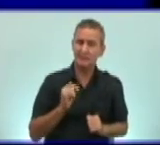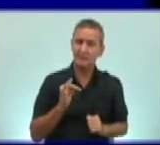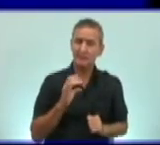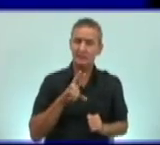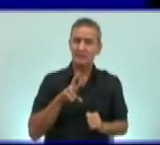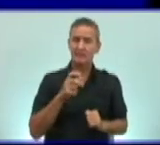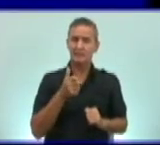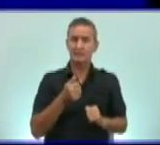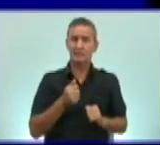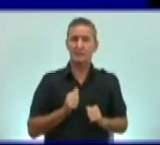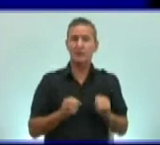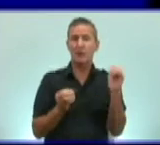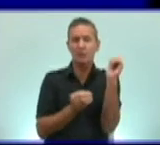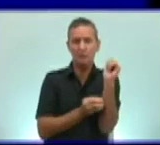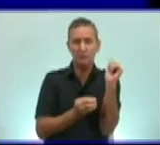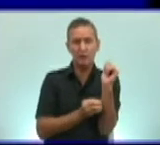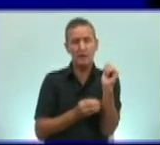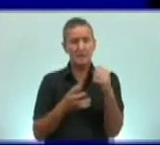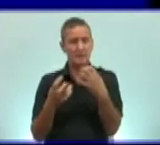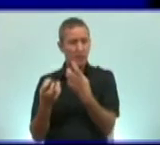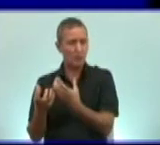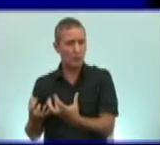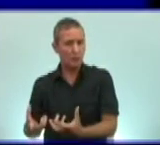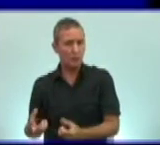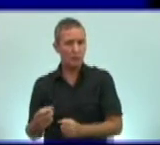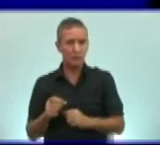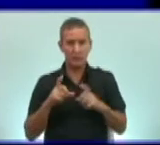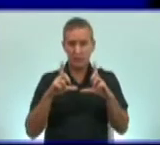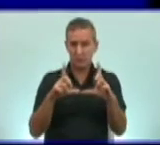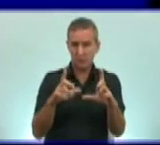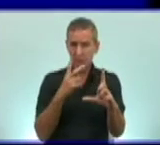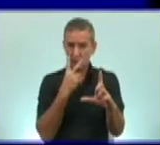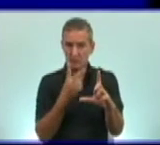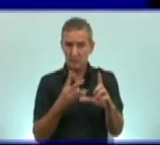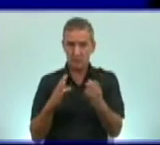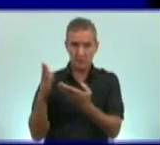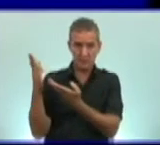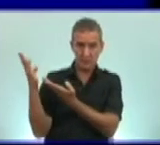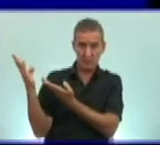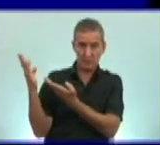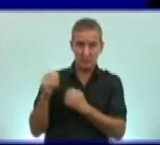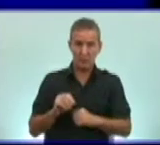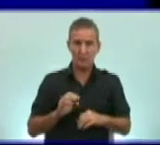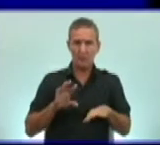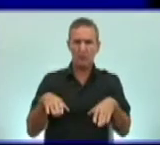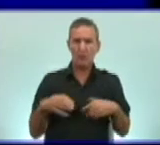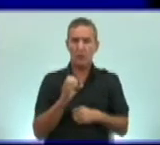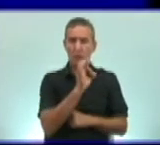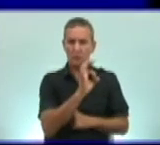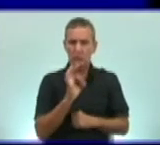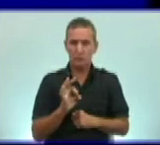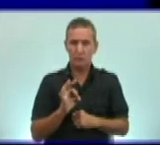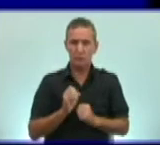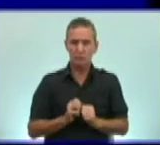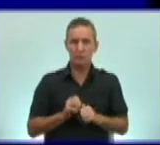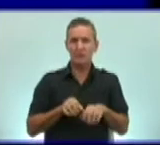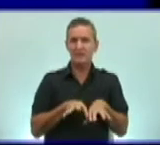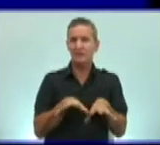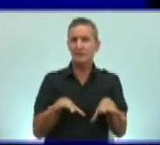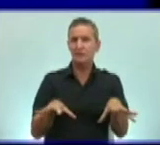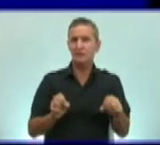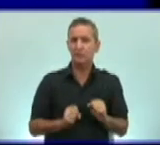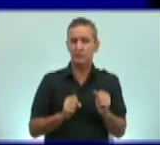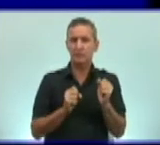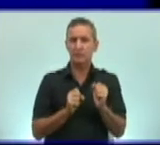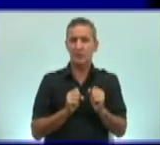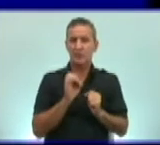electrolito débil. Y aquí en esta diapositiva podemos observar cómo cuando el porcentaje de disociación